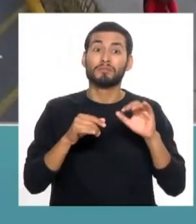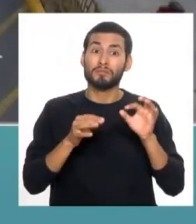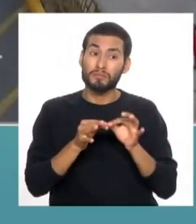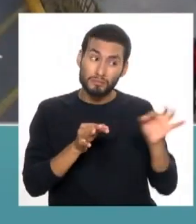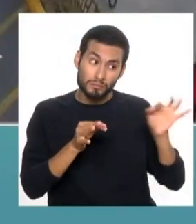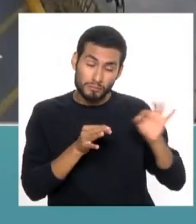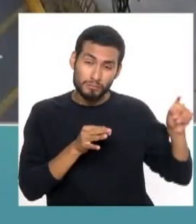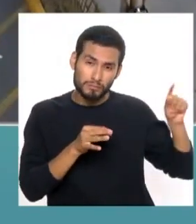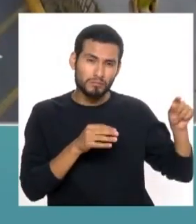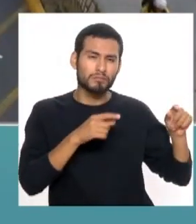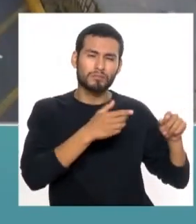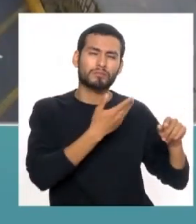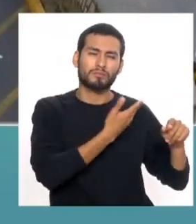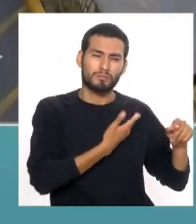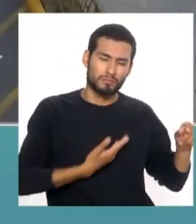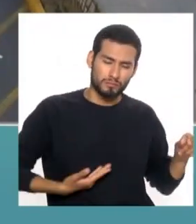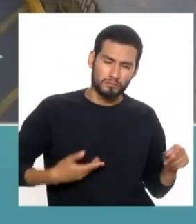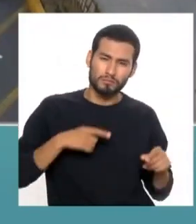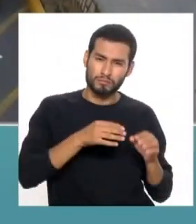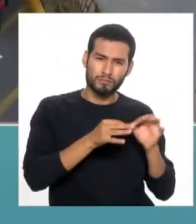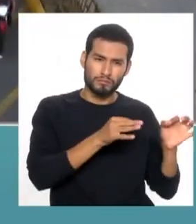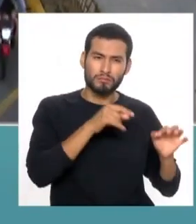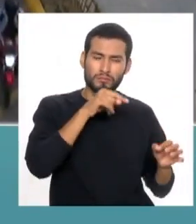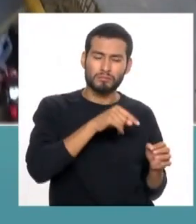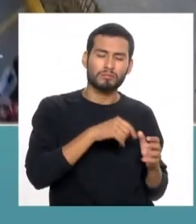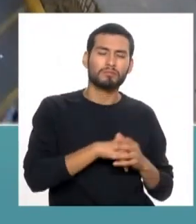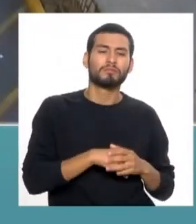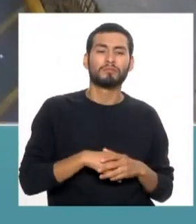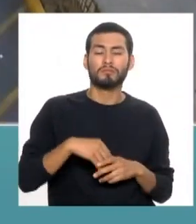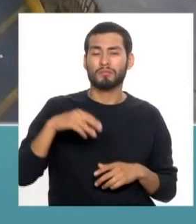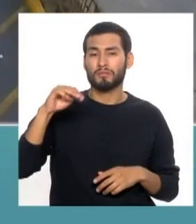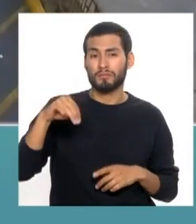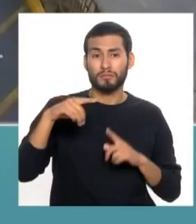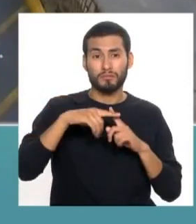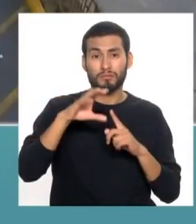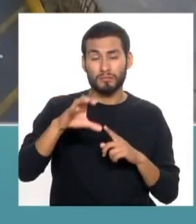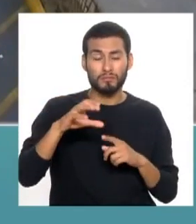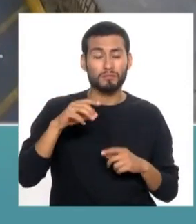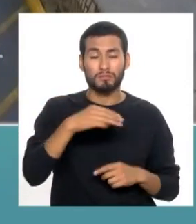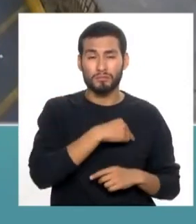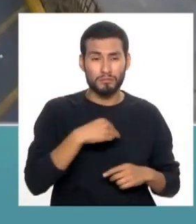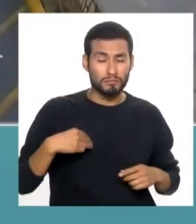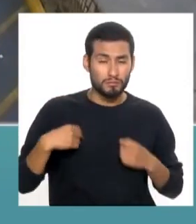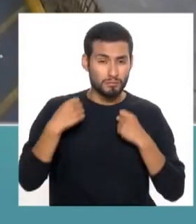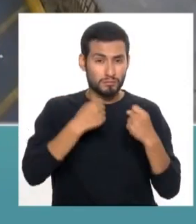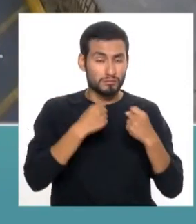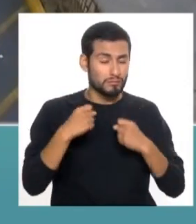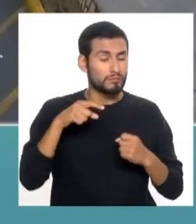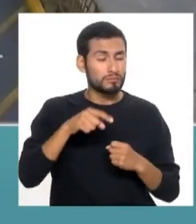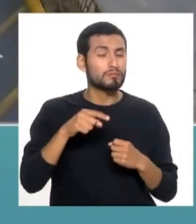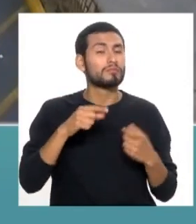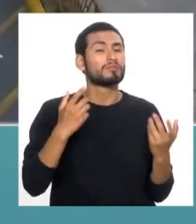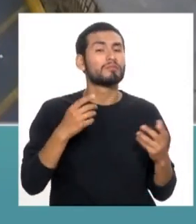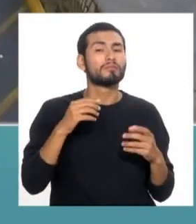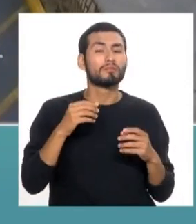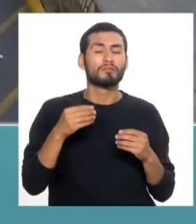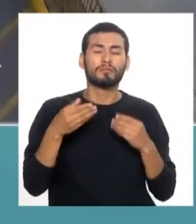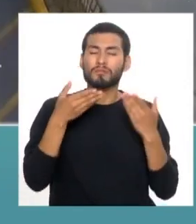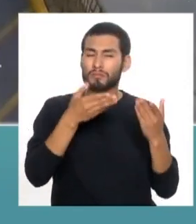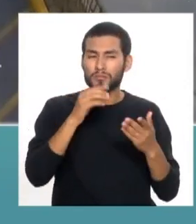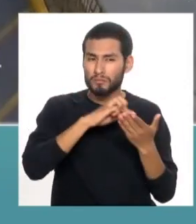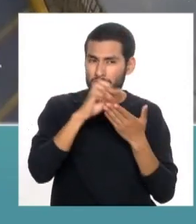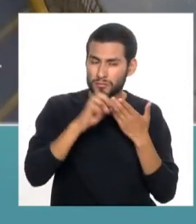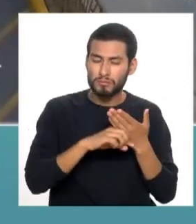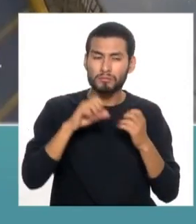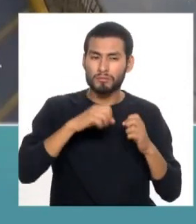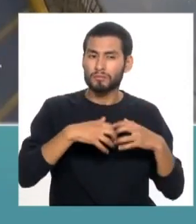todavía siguen siendo los gobiernos provinciales. Y ahí desde el MTC, a través de su programa Promovilidad, es que en las que están generando un proceso